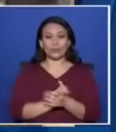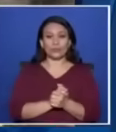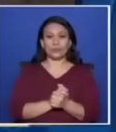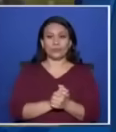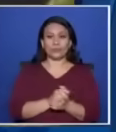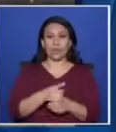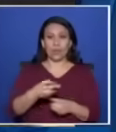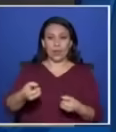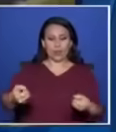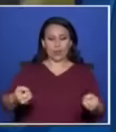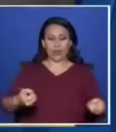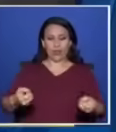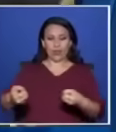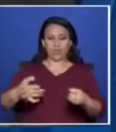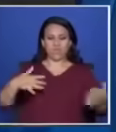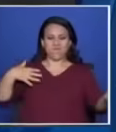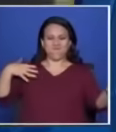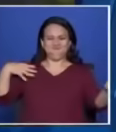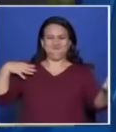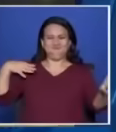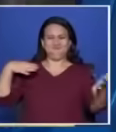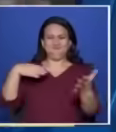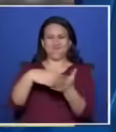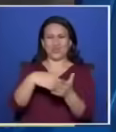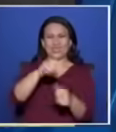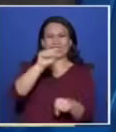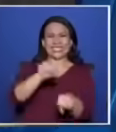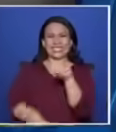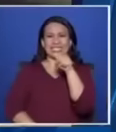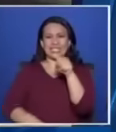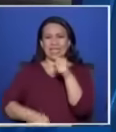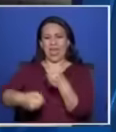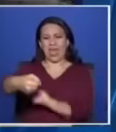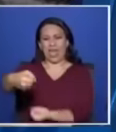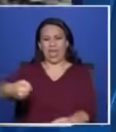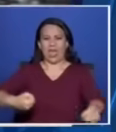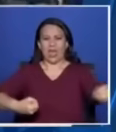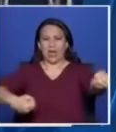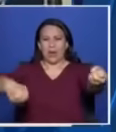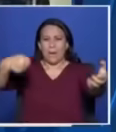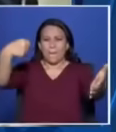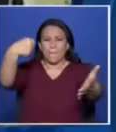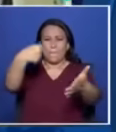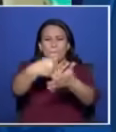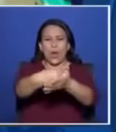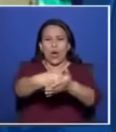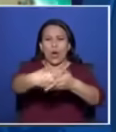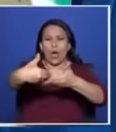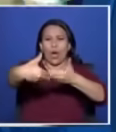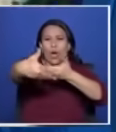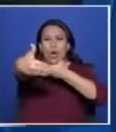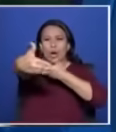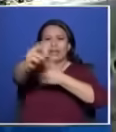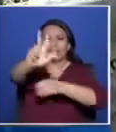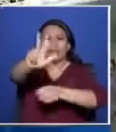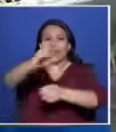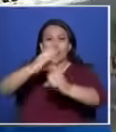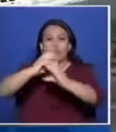Este tráiler, que circulaba por la avenida Morán Valverde, se estrelló contra tres buses y dos taxis en este sector